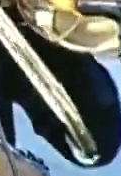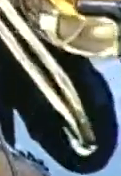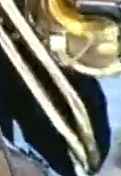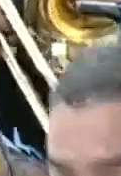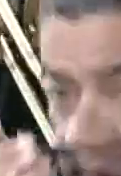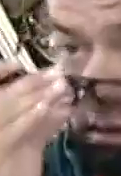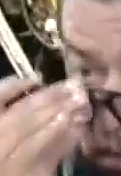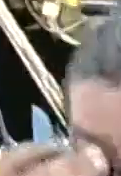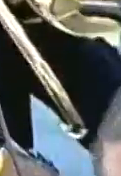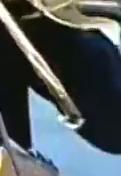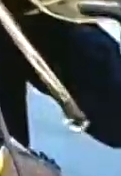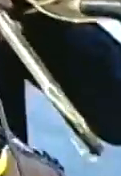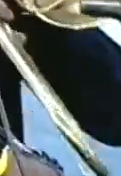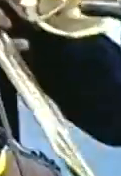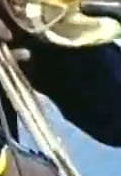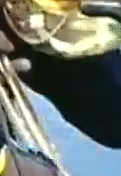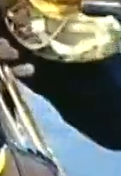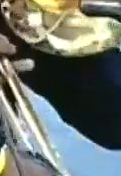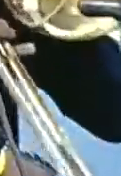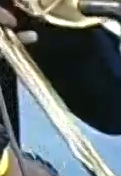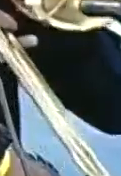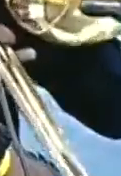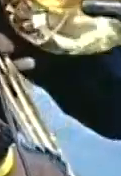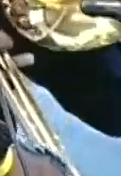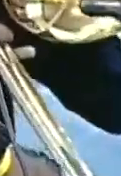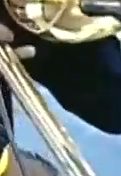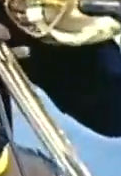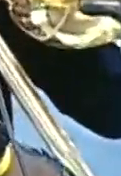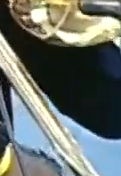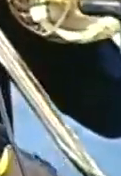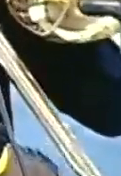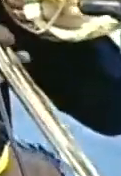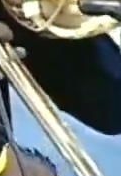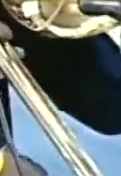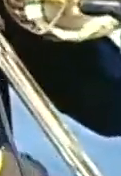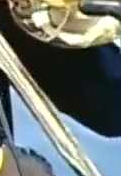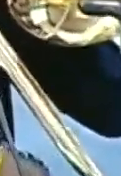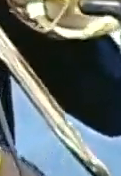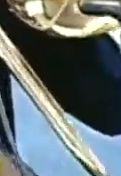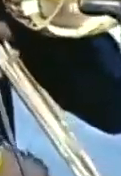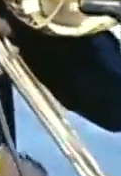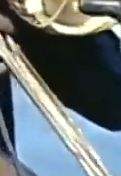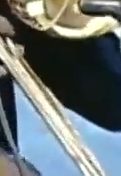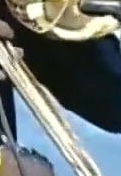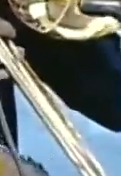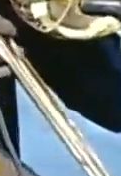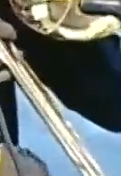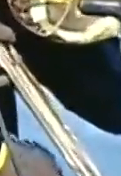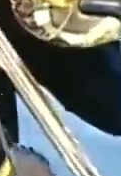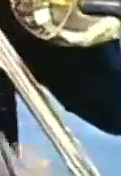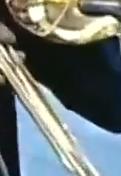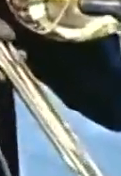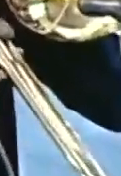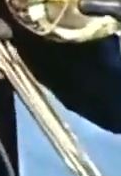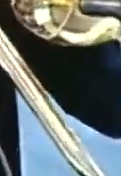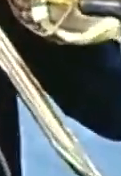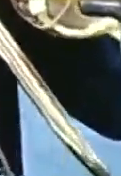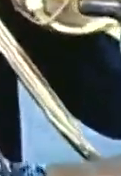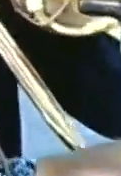vuelve loca con este ritmo para gozar, porque dicen que yo tengo para pam, pam, pam, pam, pam,